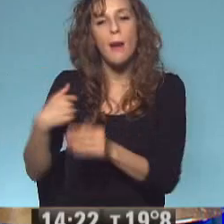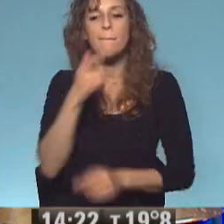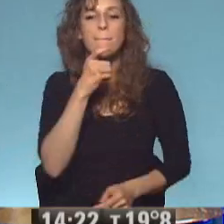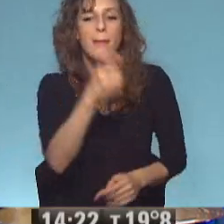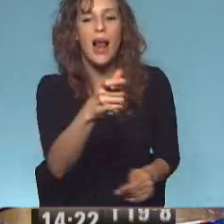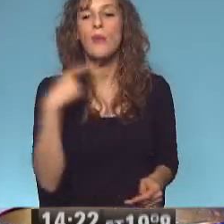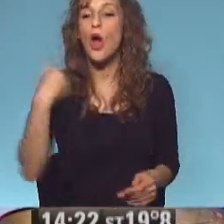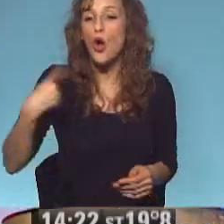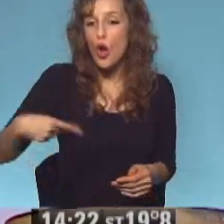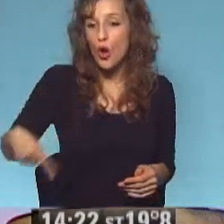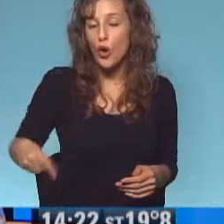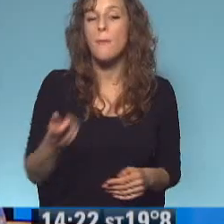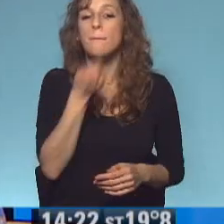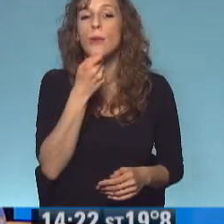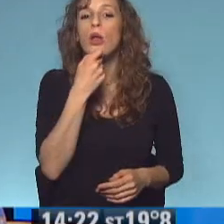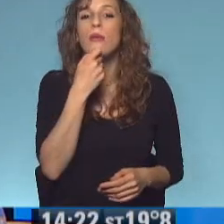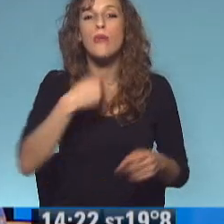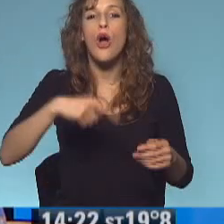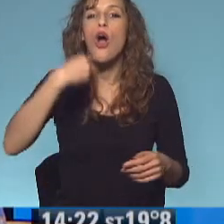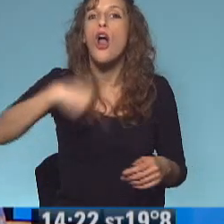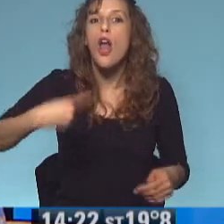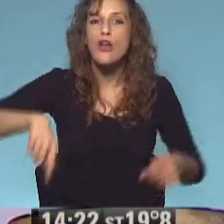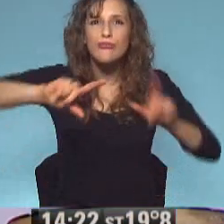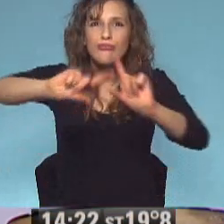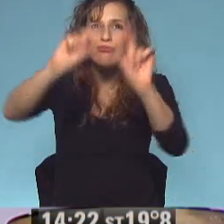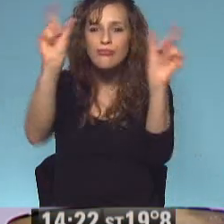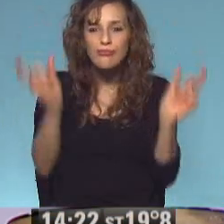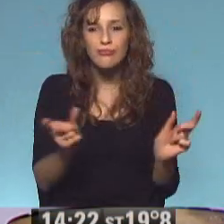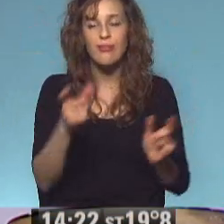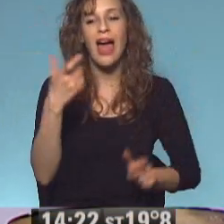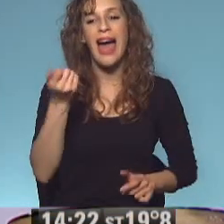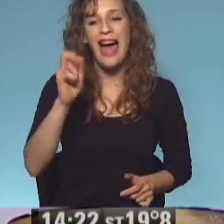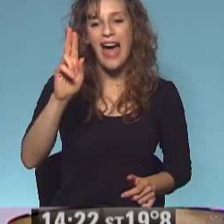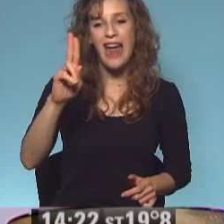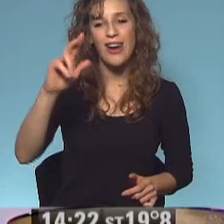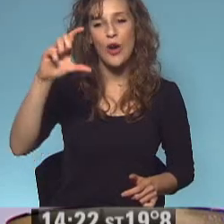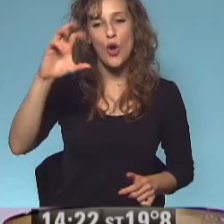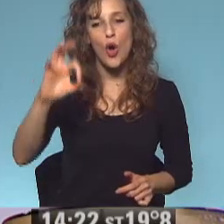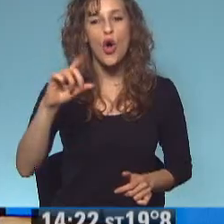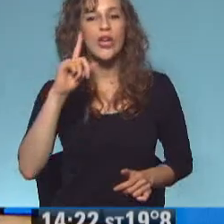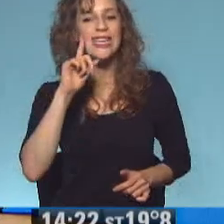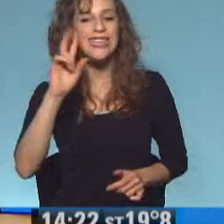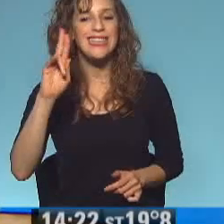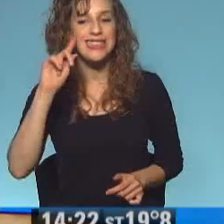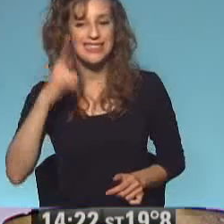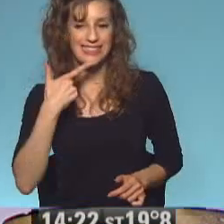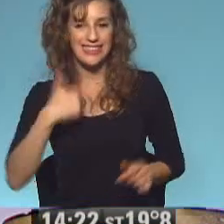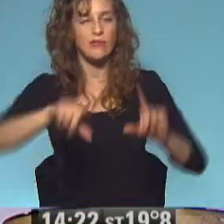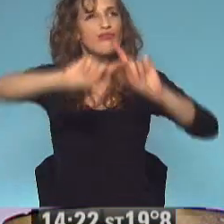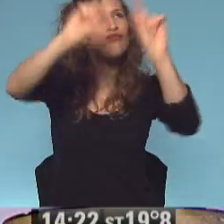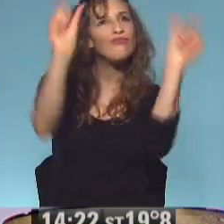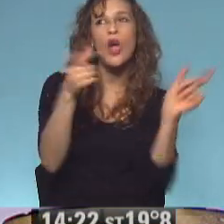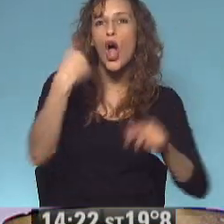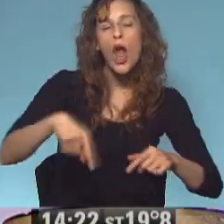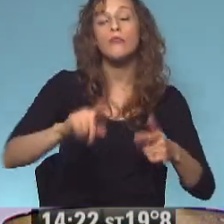colores. Arcoíris. Arcoíris la dijeron, otra que no hayan dicho en el video. Mariposa. Piensen en casa también. Mariposa. Mariposa, otra, a